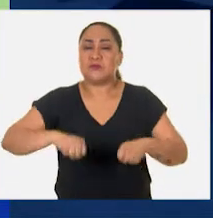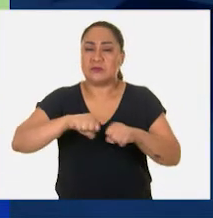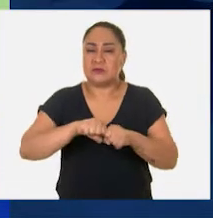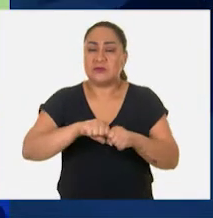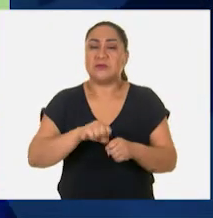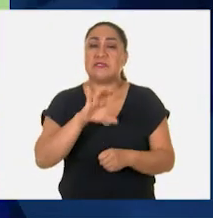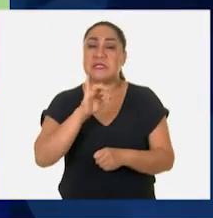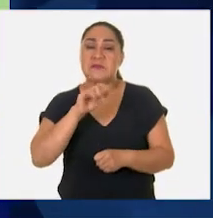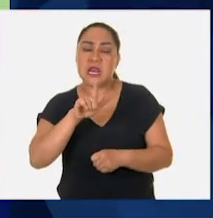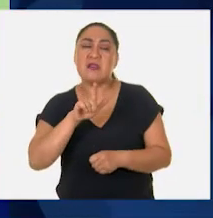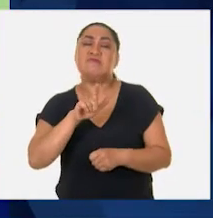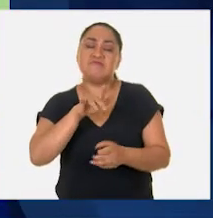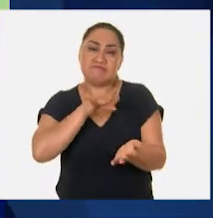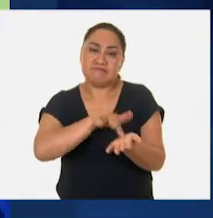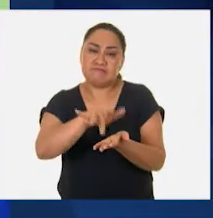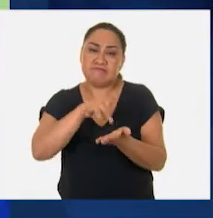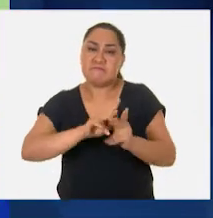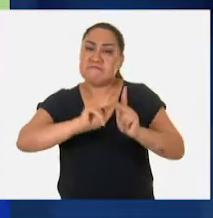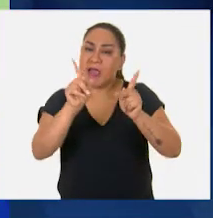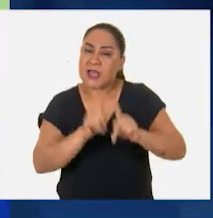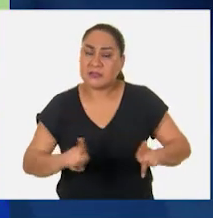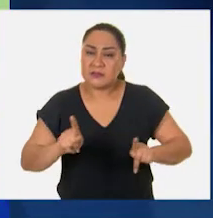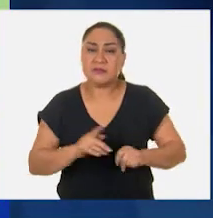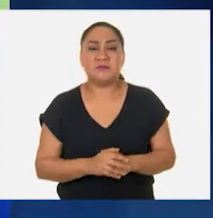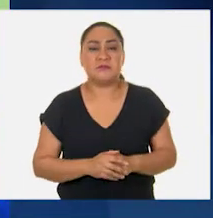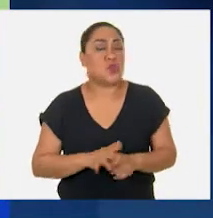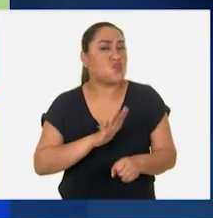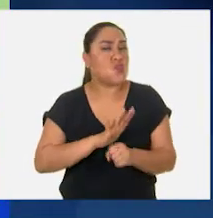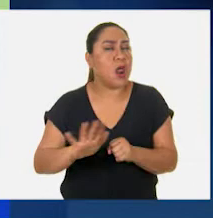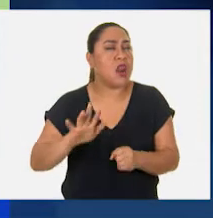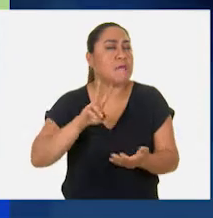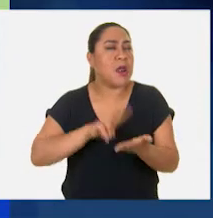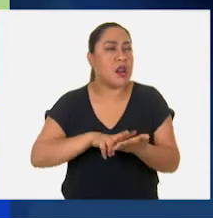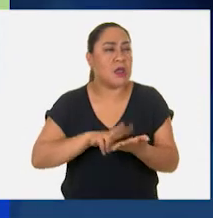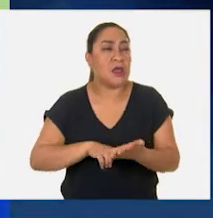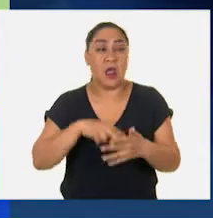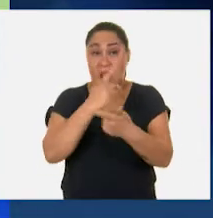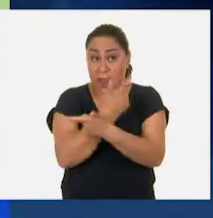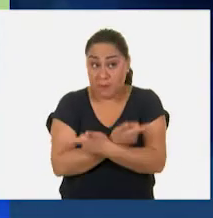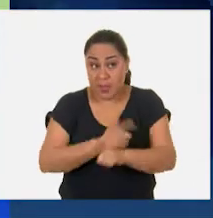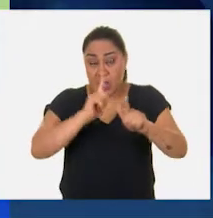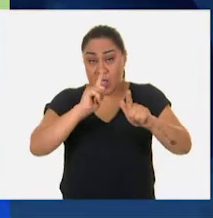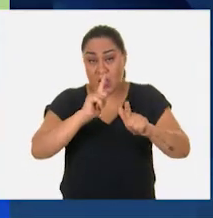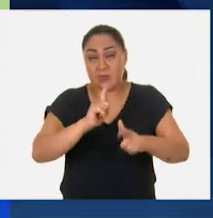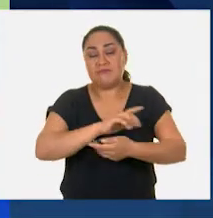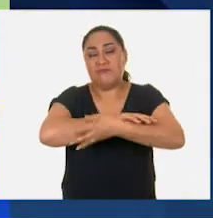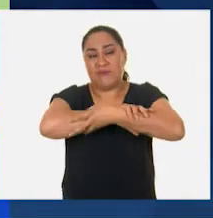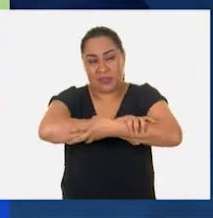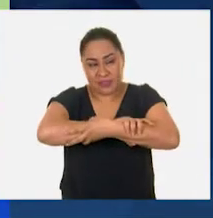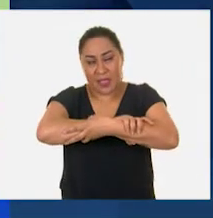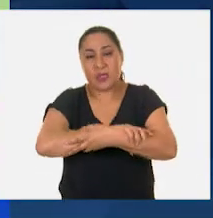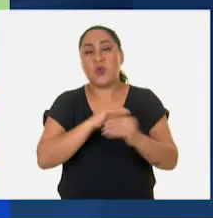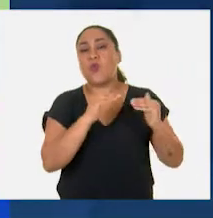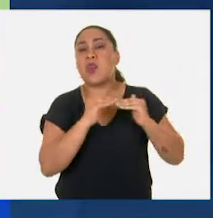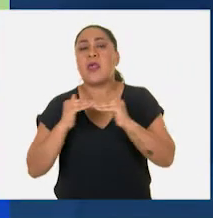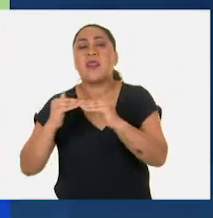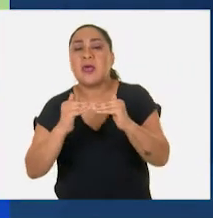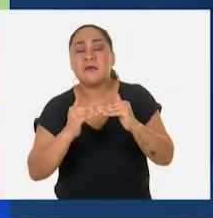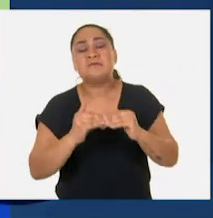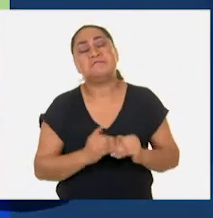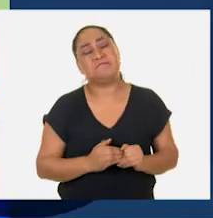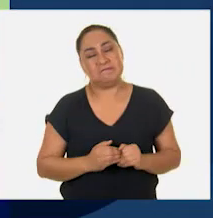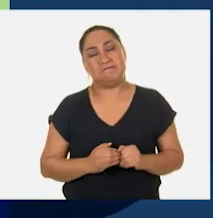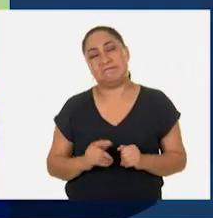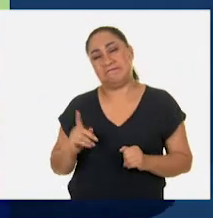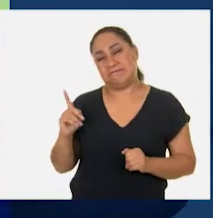movilizó a favor de la paz. ¿Qué valores? ¿Libertad, fraternidad o igualdad? Esta sin duda es fraternidad, porque se